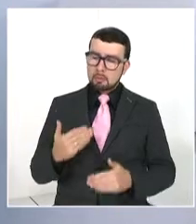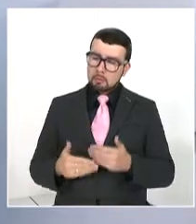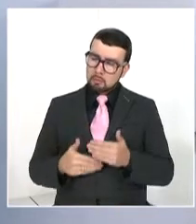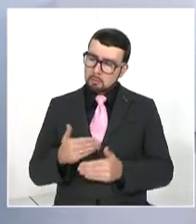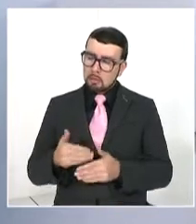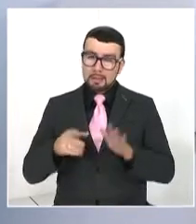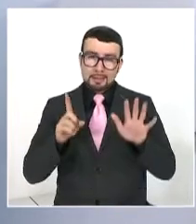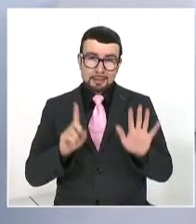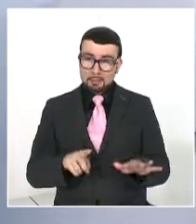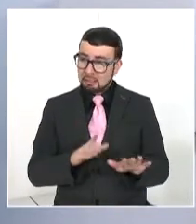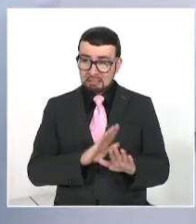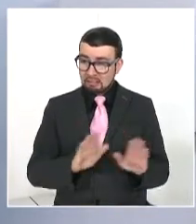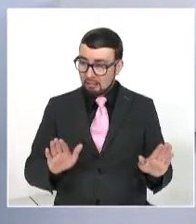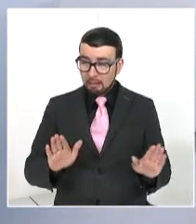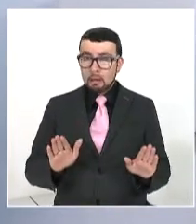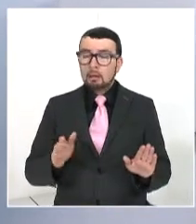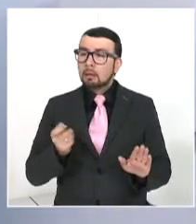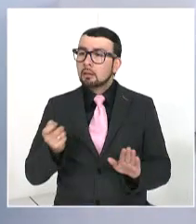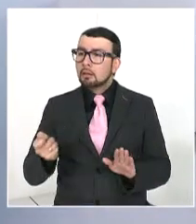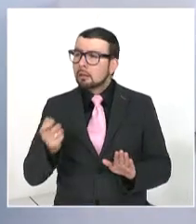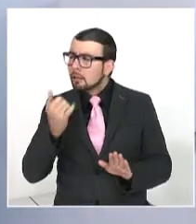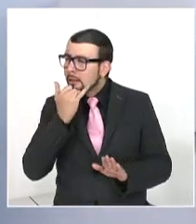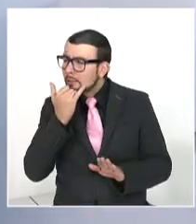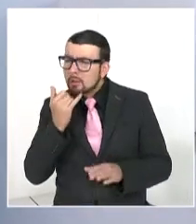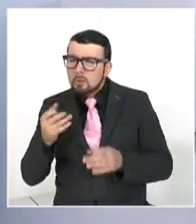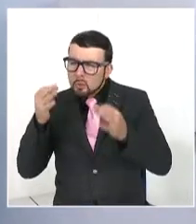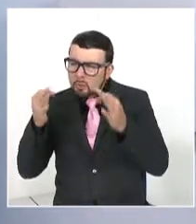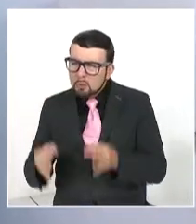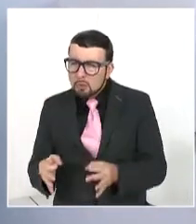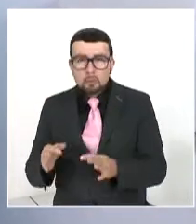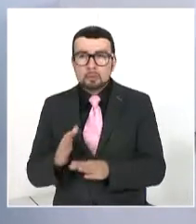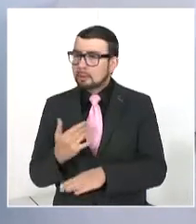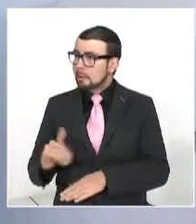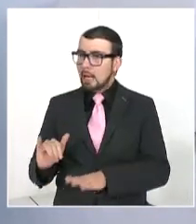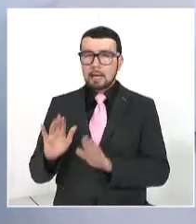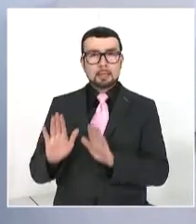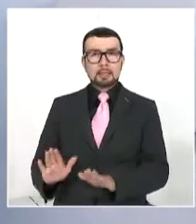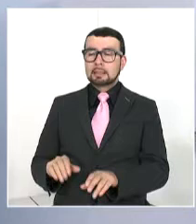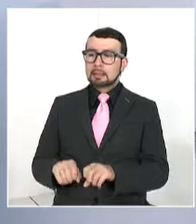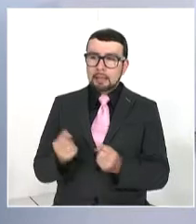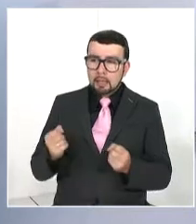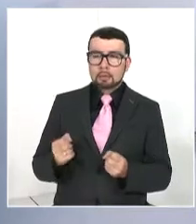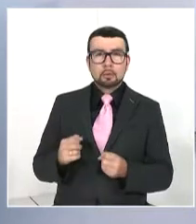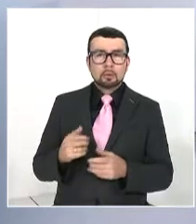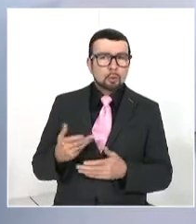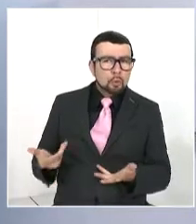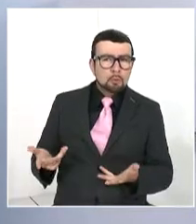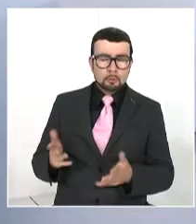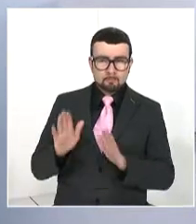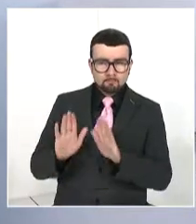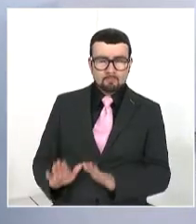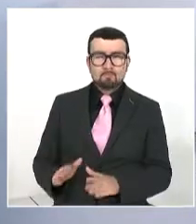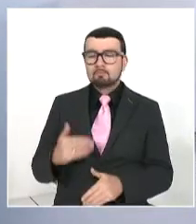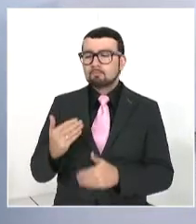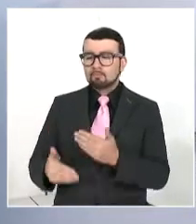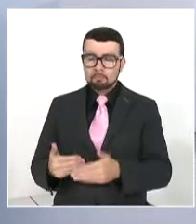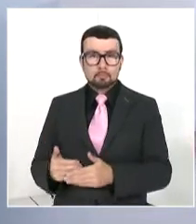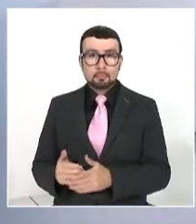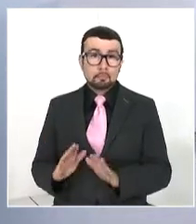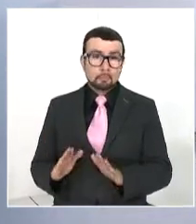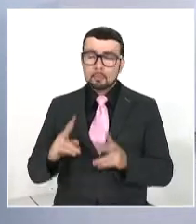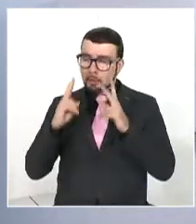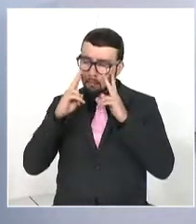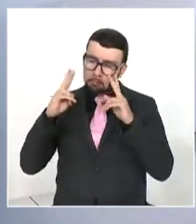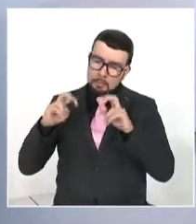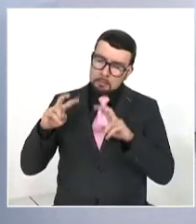llama la instauración de las secuelas, es realmente cómo quedó el daño a nivel cerebral. Entonces comenzamos a evaluar toda la